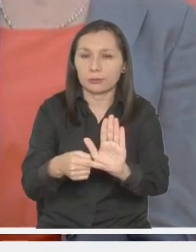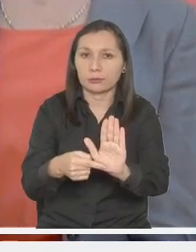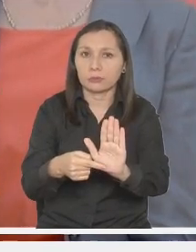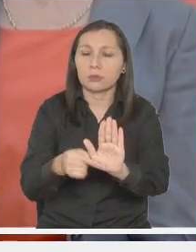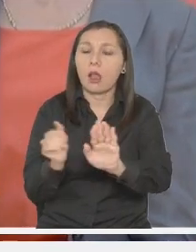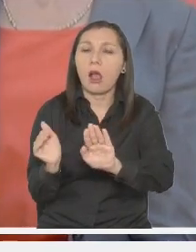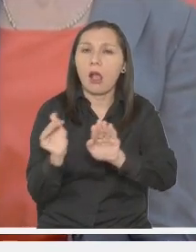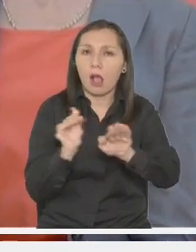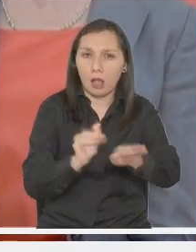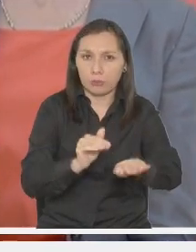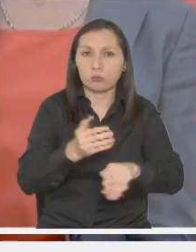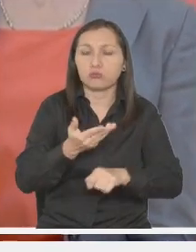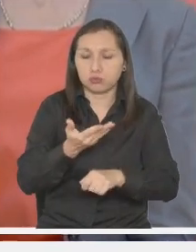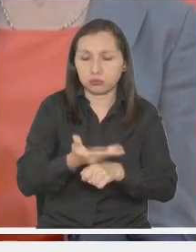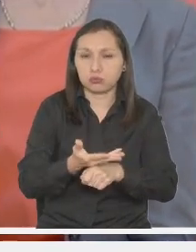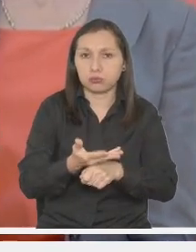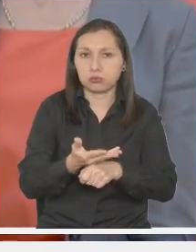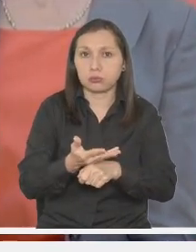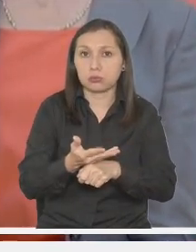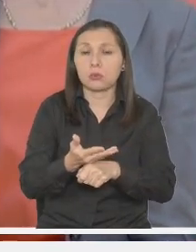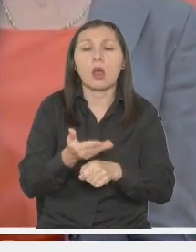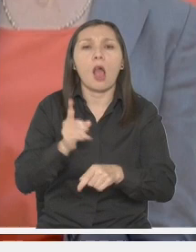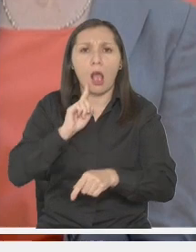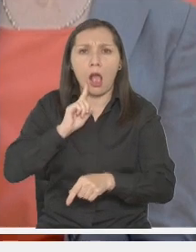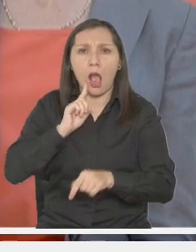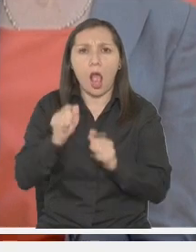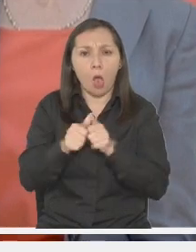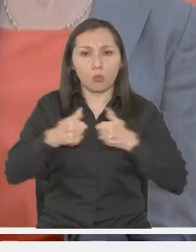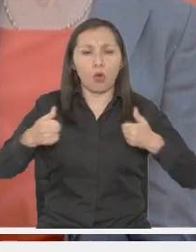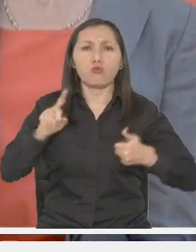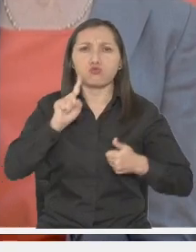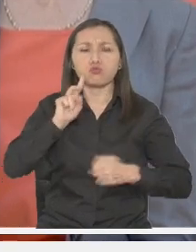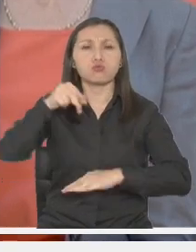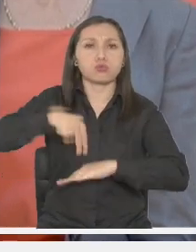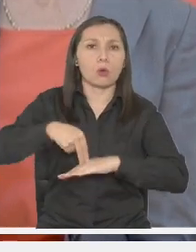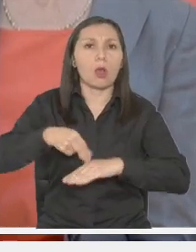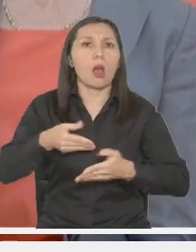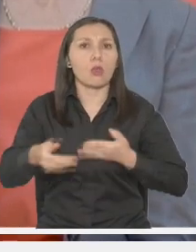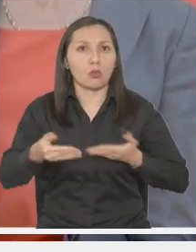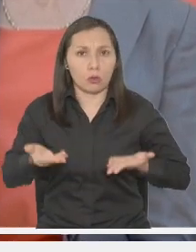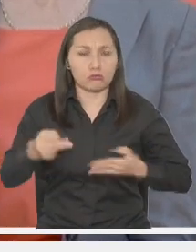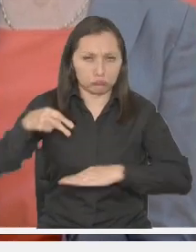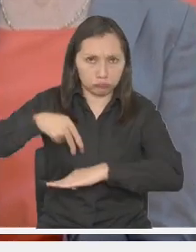el apoyo que existe y dónde está la autoridad.